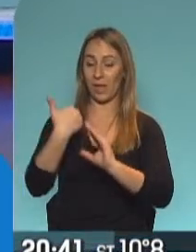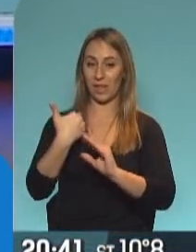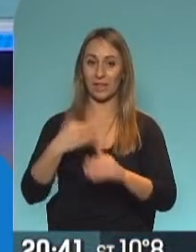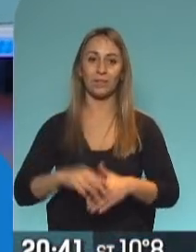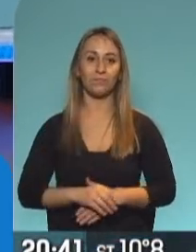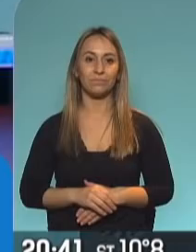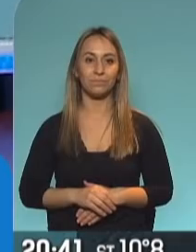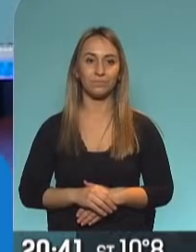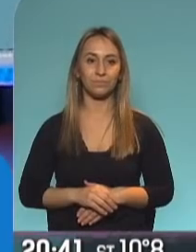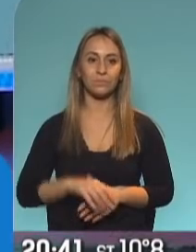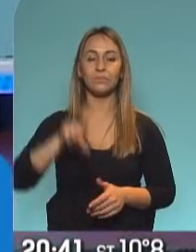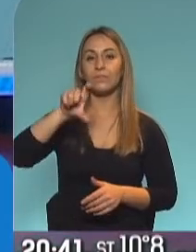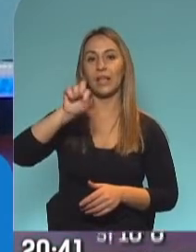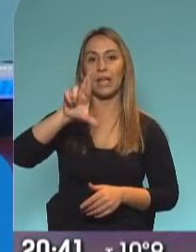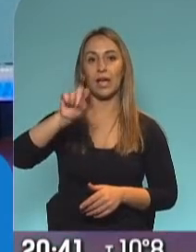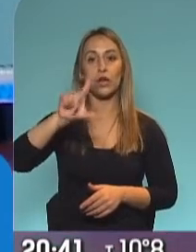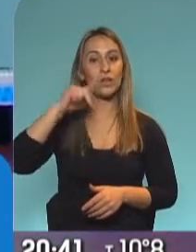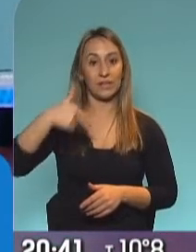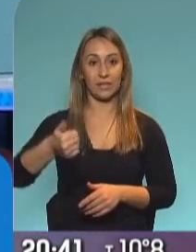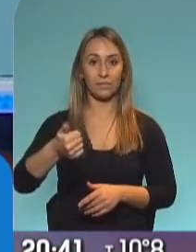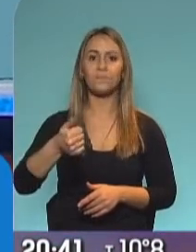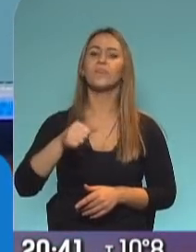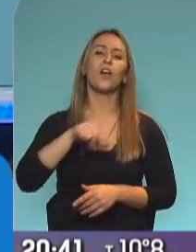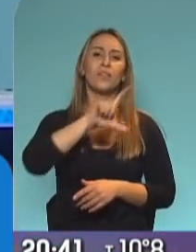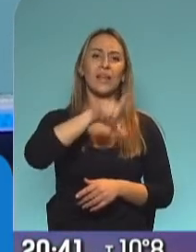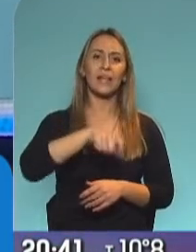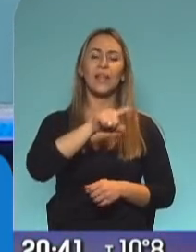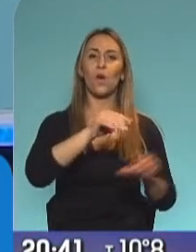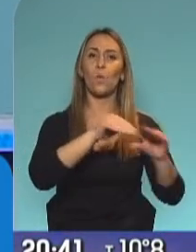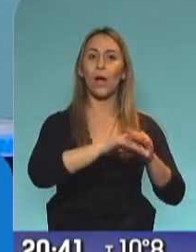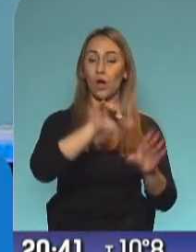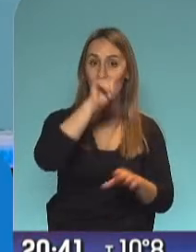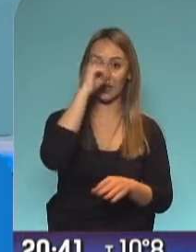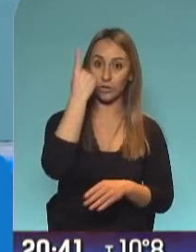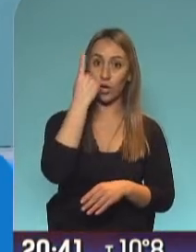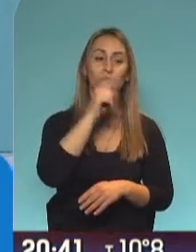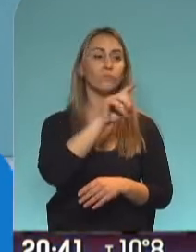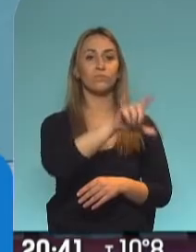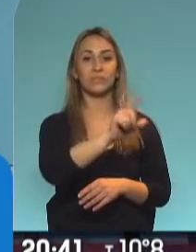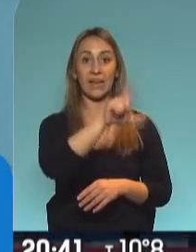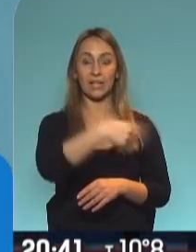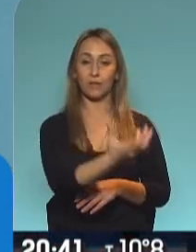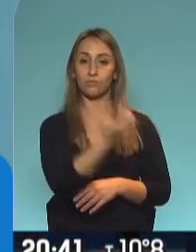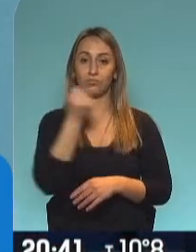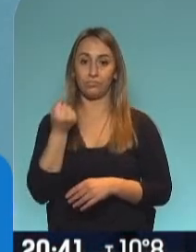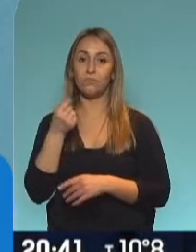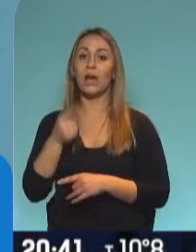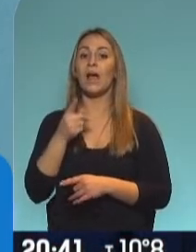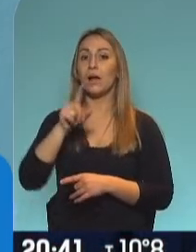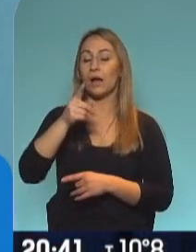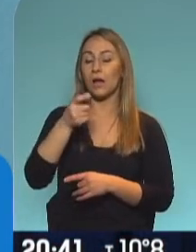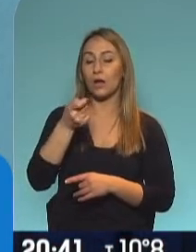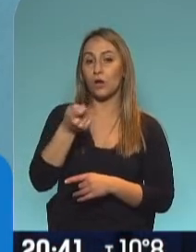llegar. Carolina, retiré la tarjeta del Banco Nación para cobrar el tercer IFE. ¿Me lo depositan ahí en la tarjeta